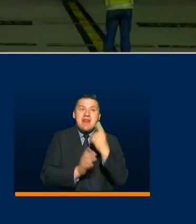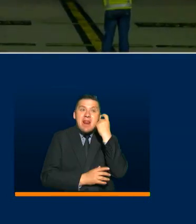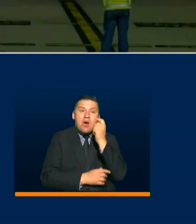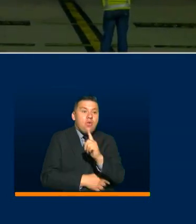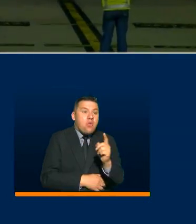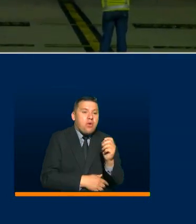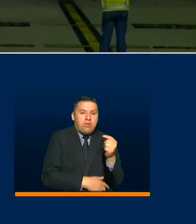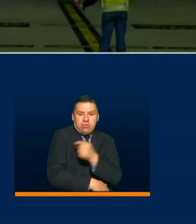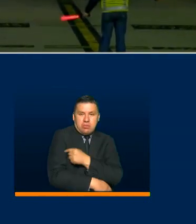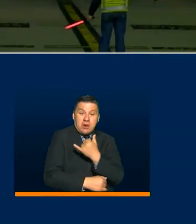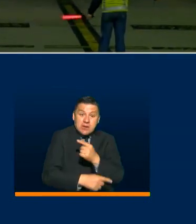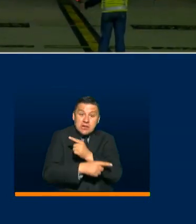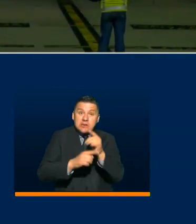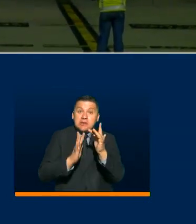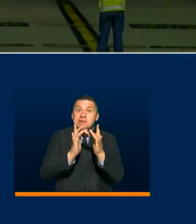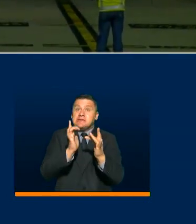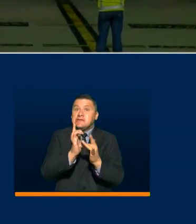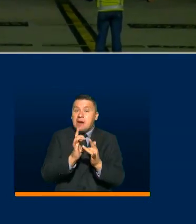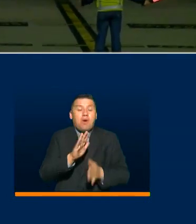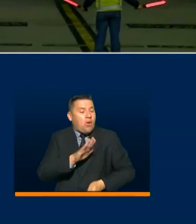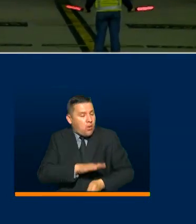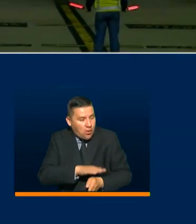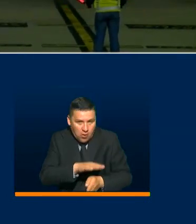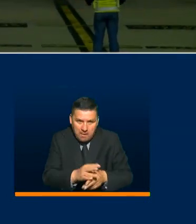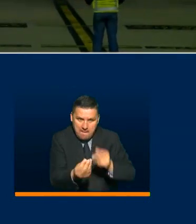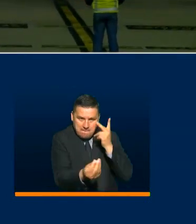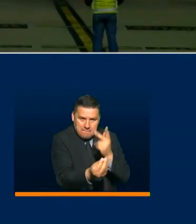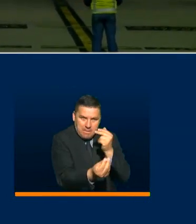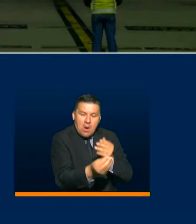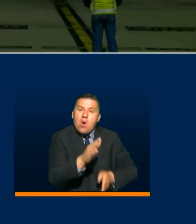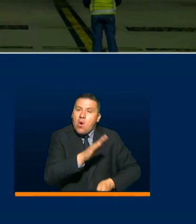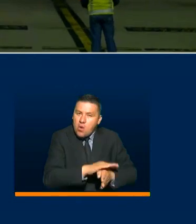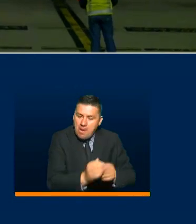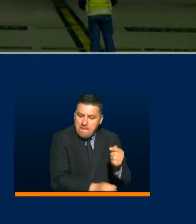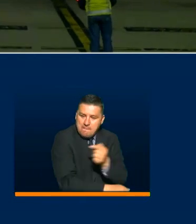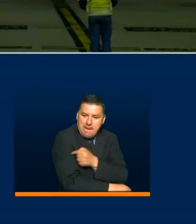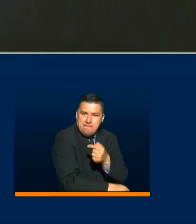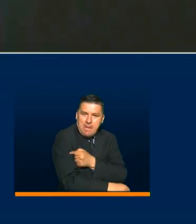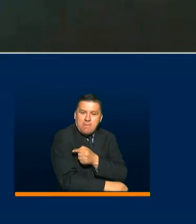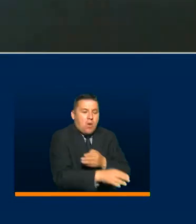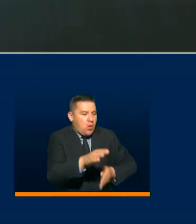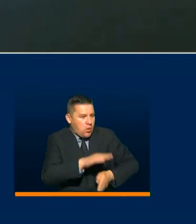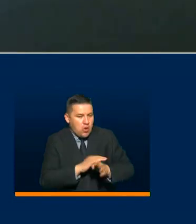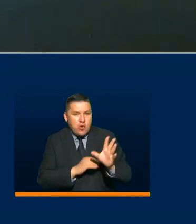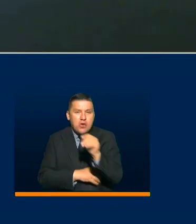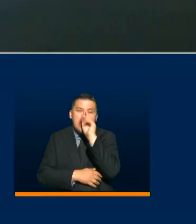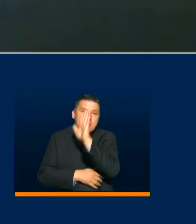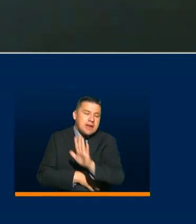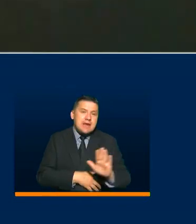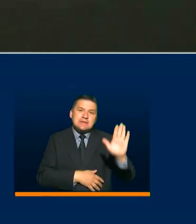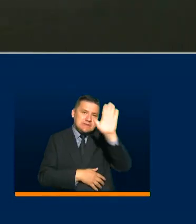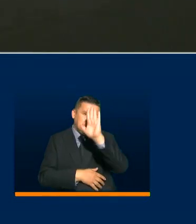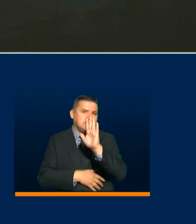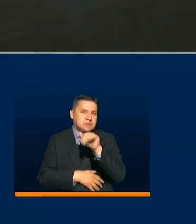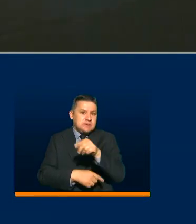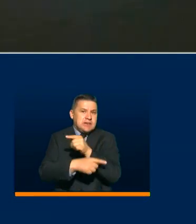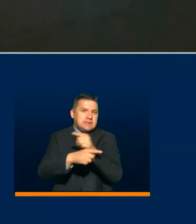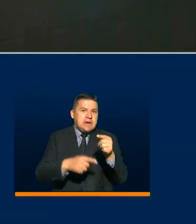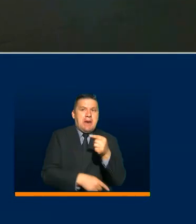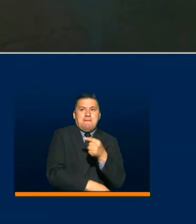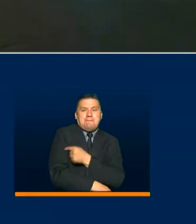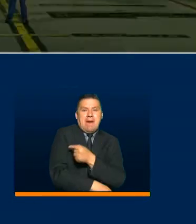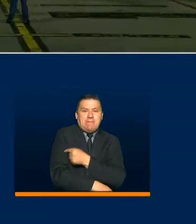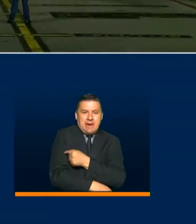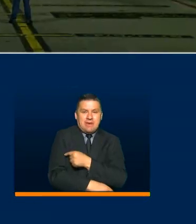ayer. Y esta Semana Santa sigue la vacunación, sigue con intensidad y sigue en todo el territorio nacional, que esta sea una semana de